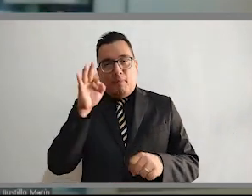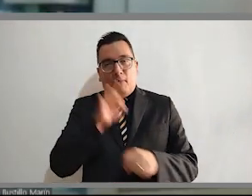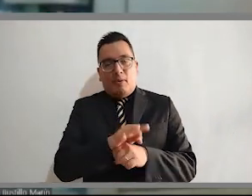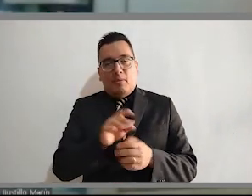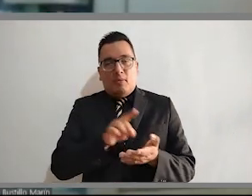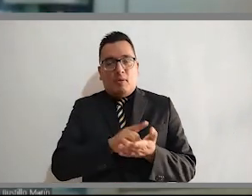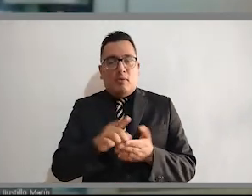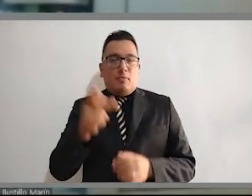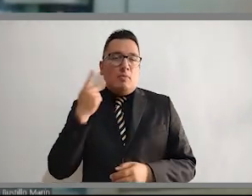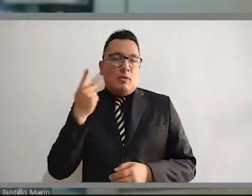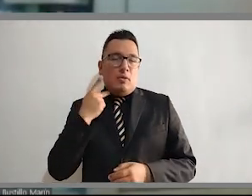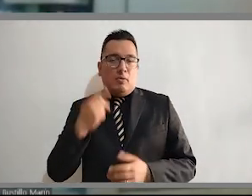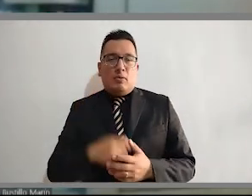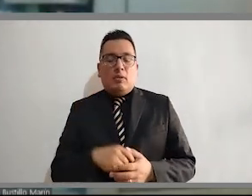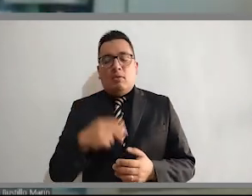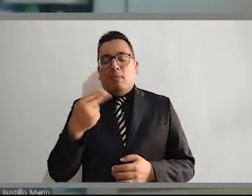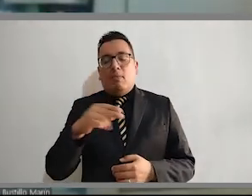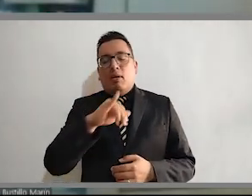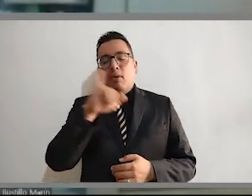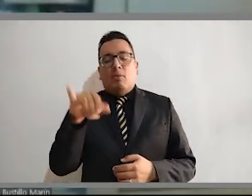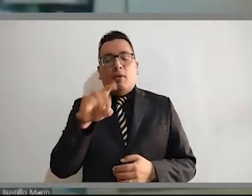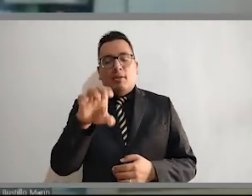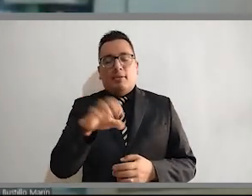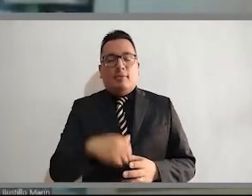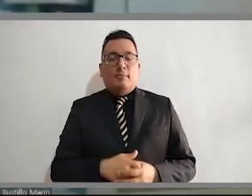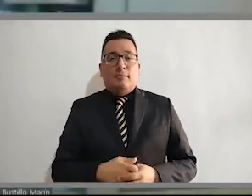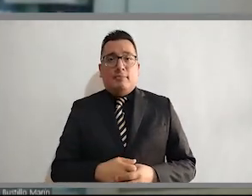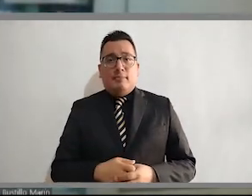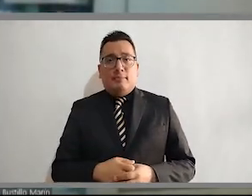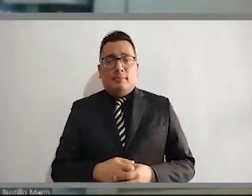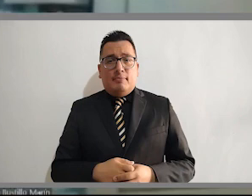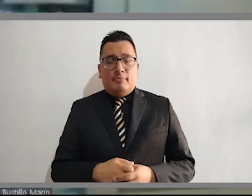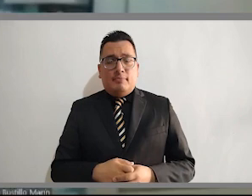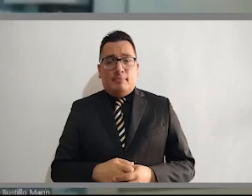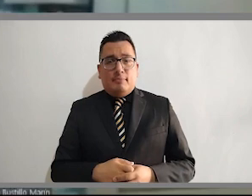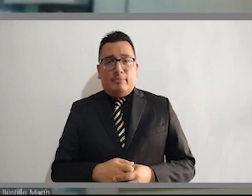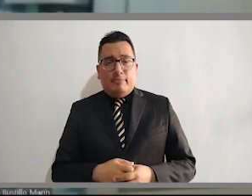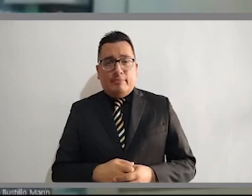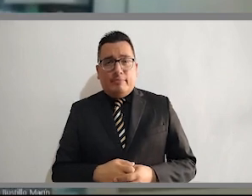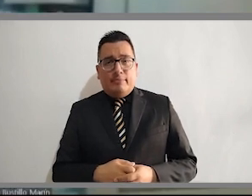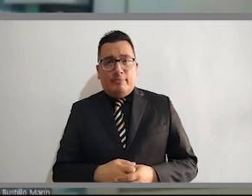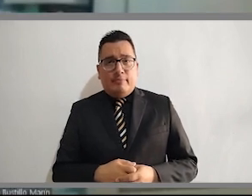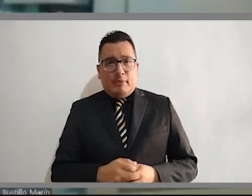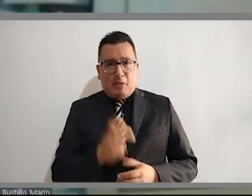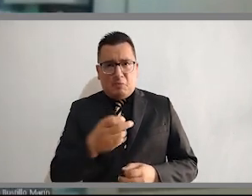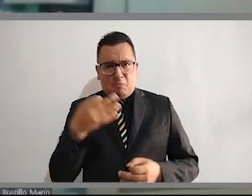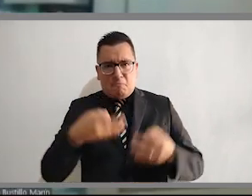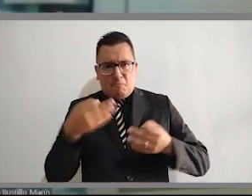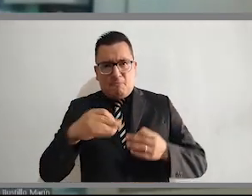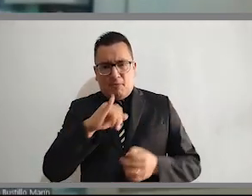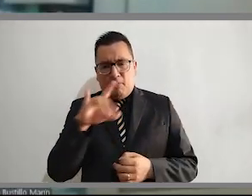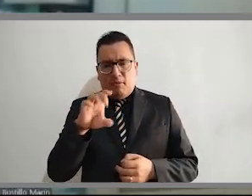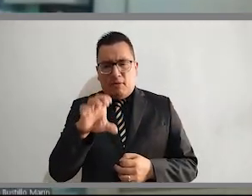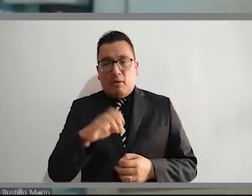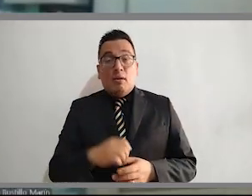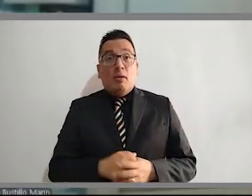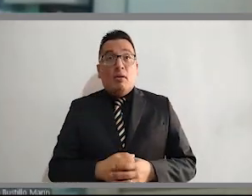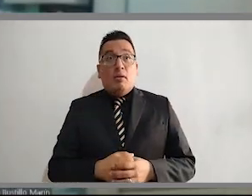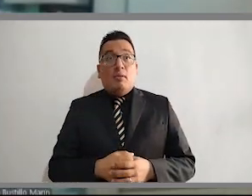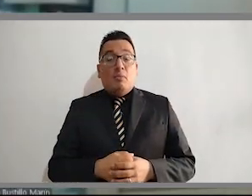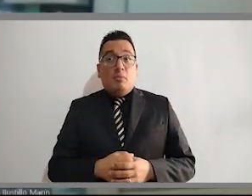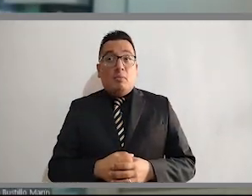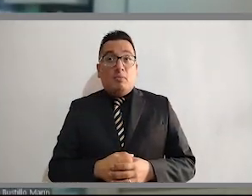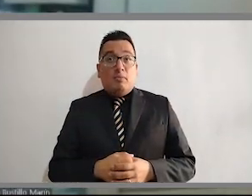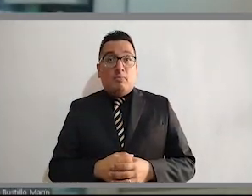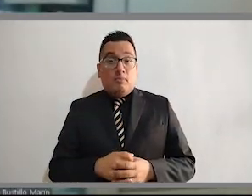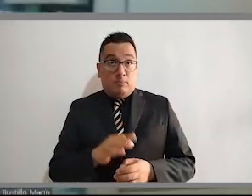derechos político-electorales, el JDC o juicio de la ciudadanía. Este juicio también se puede presentar, además